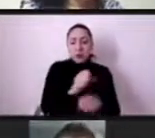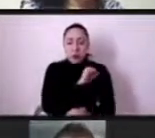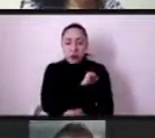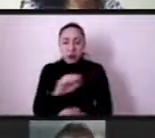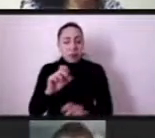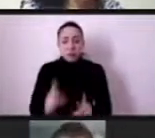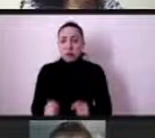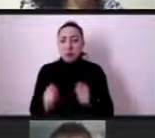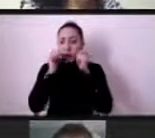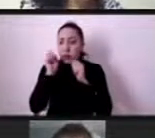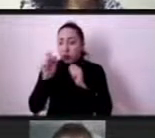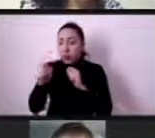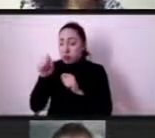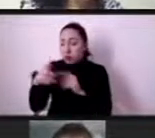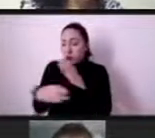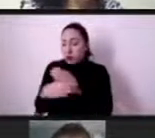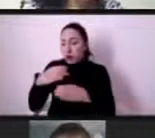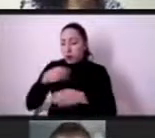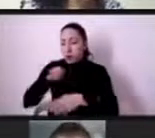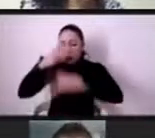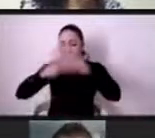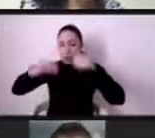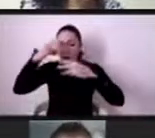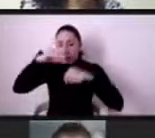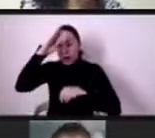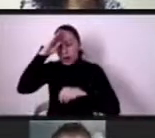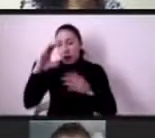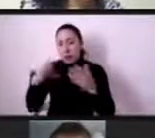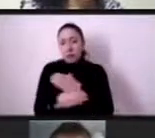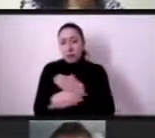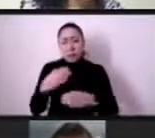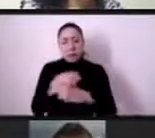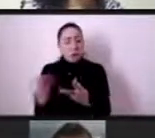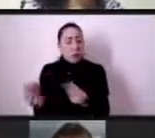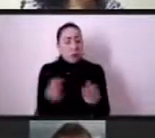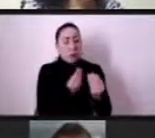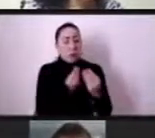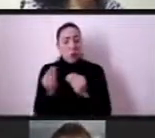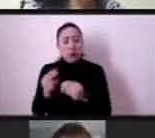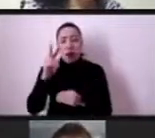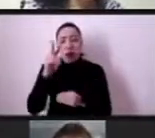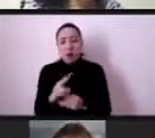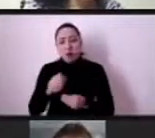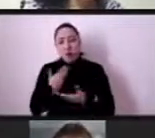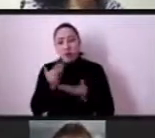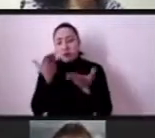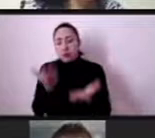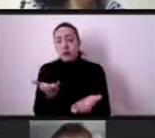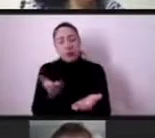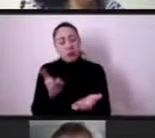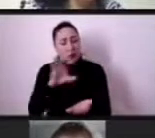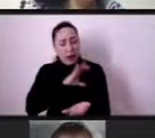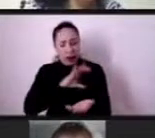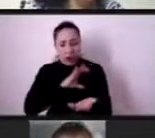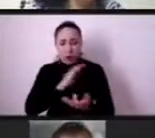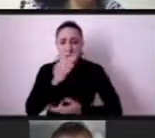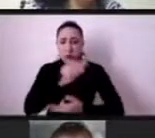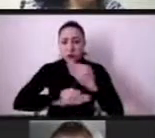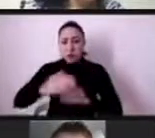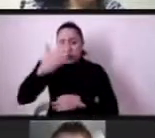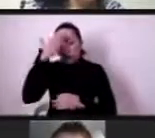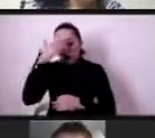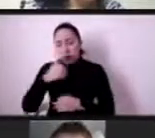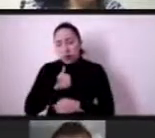Y yo he aprendido muchísimo. Dejo mi cariño, saben que lo dejo aquí